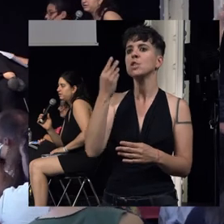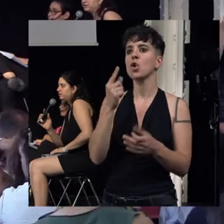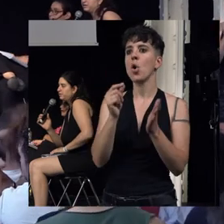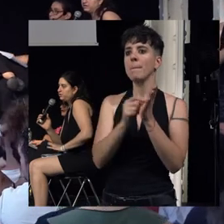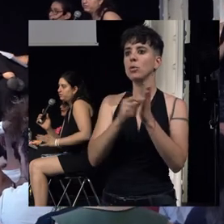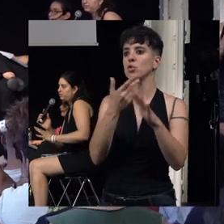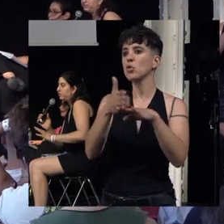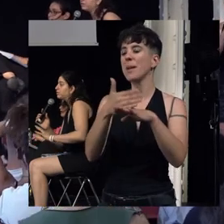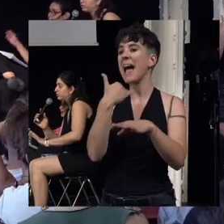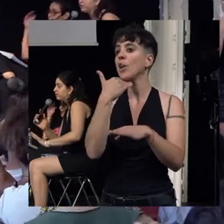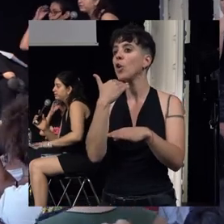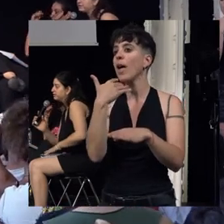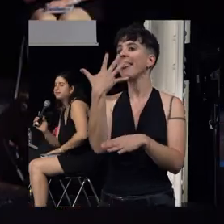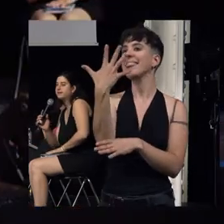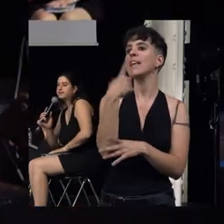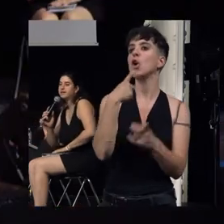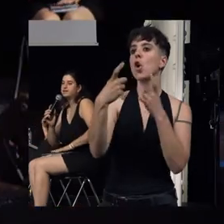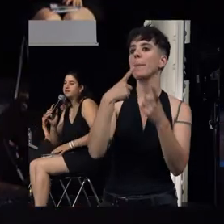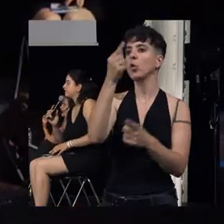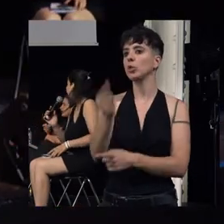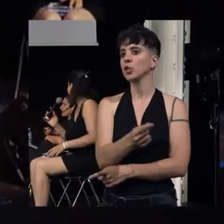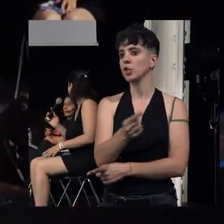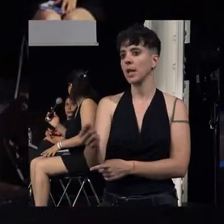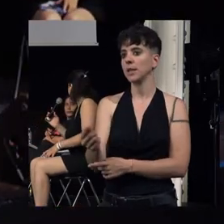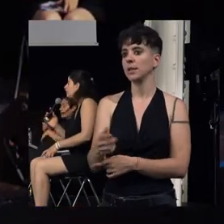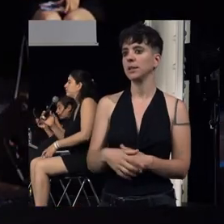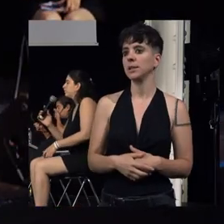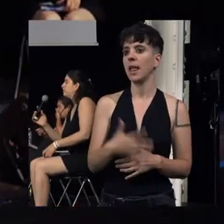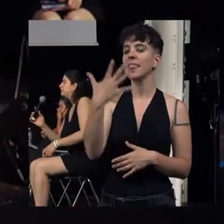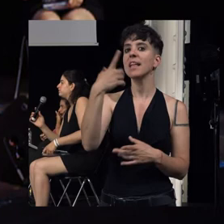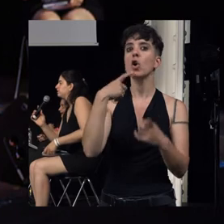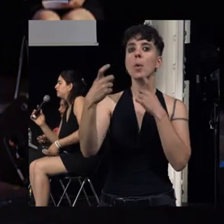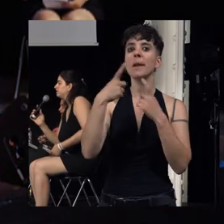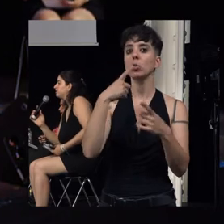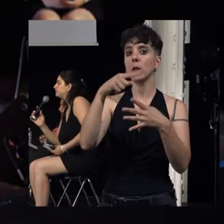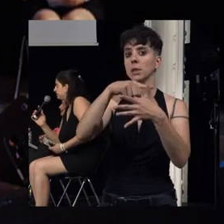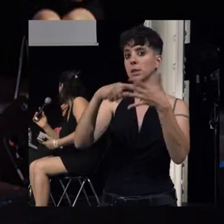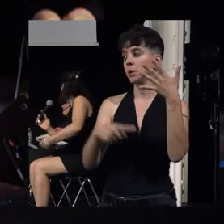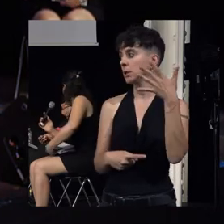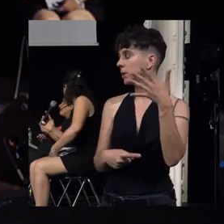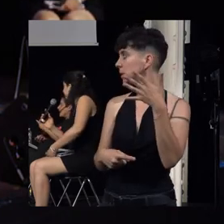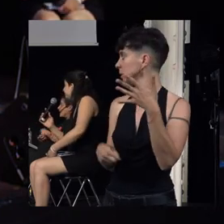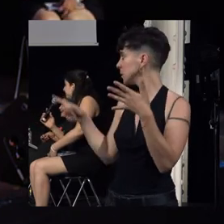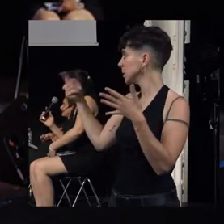preguntas. Cinco preguntas. Así que, cinco preguntas, ¿no? Sí.